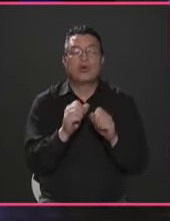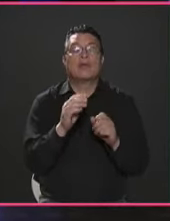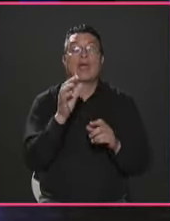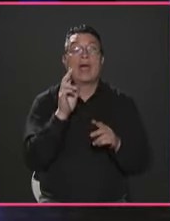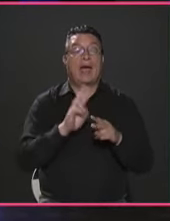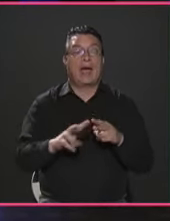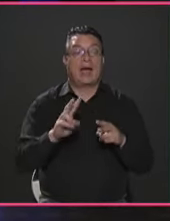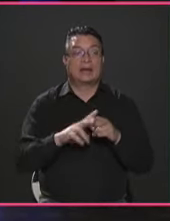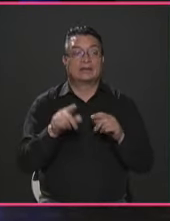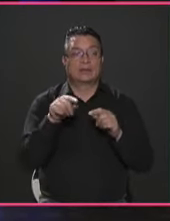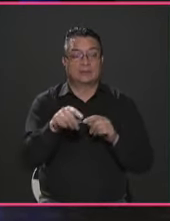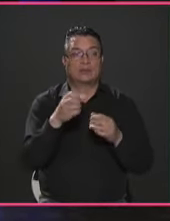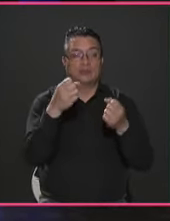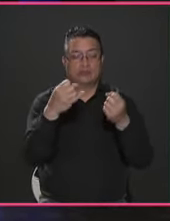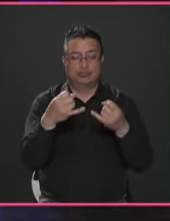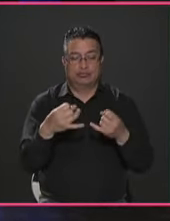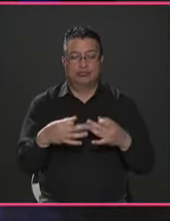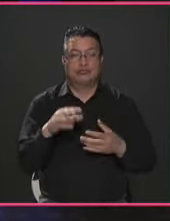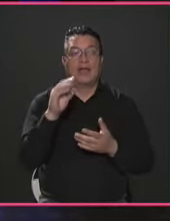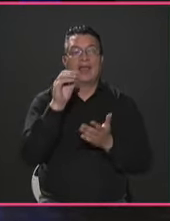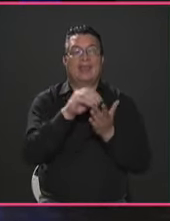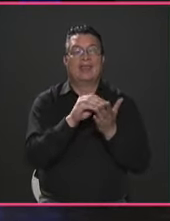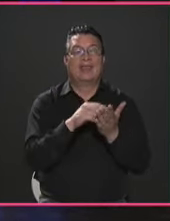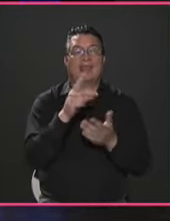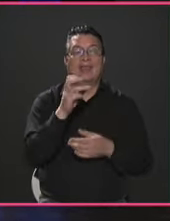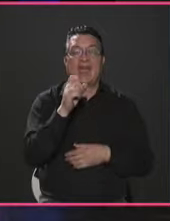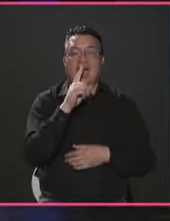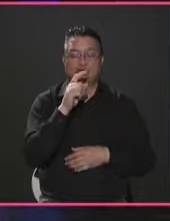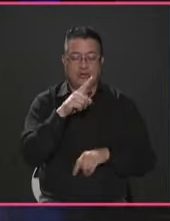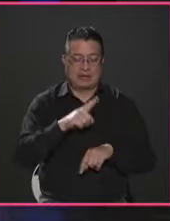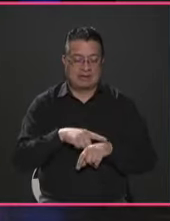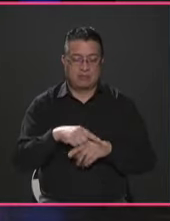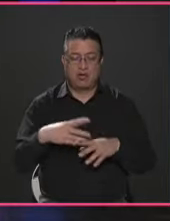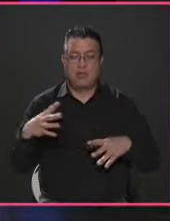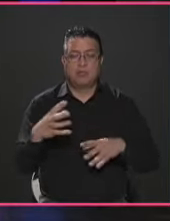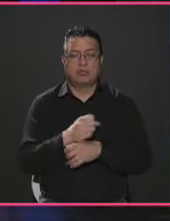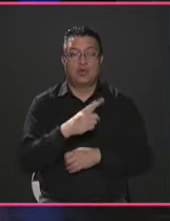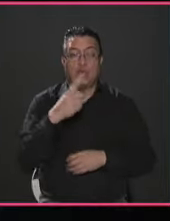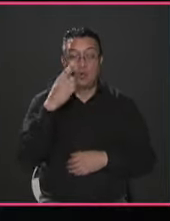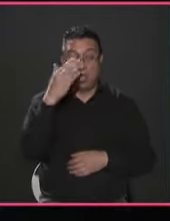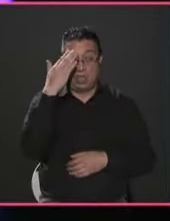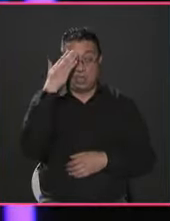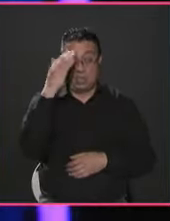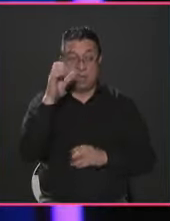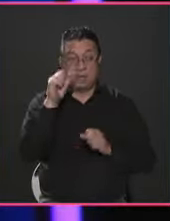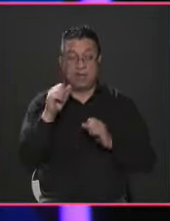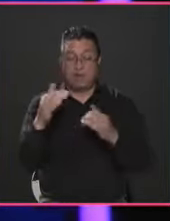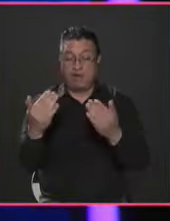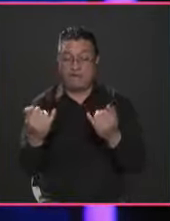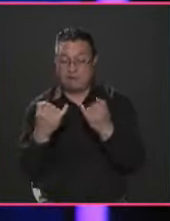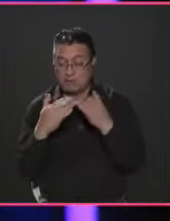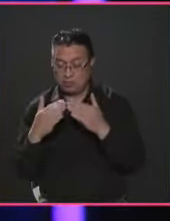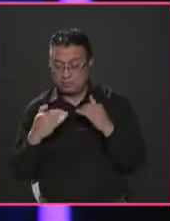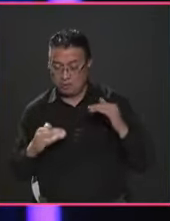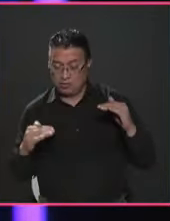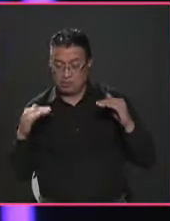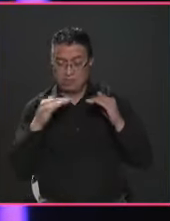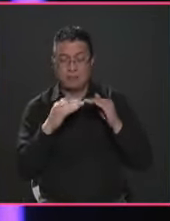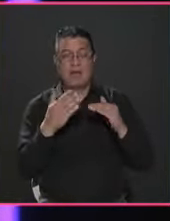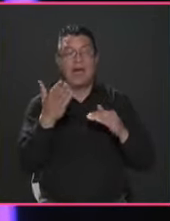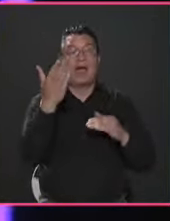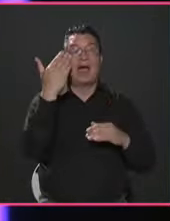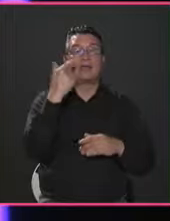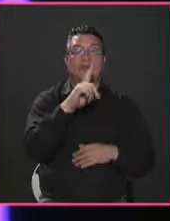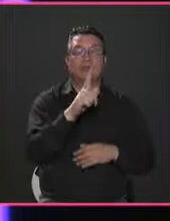hacer una generar una gran cantidad de datos en un tiempo récord de hecho en un día podríamos tener la misma cantidad de información que estábamos viendo que se